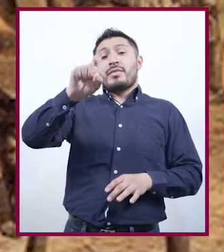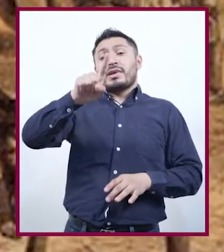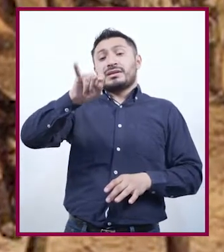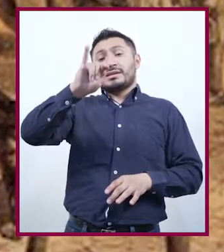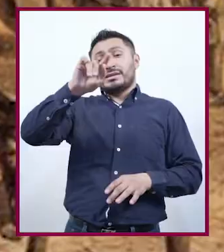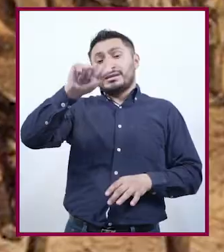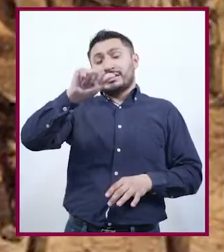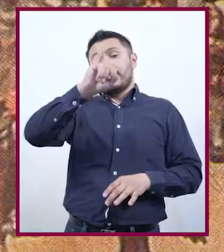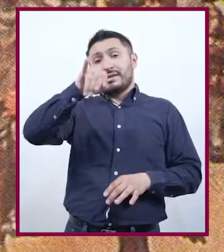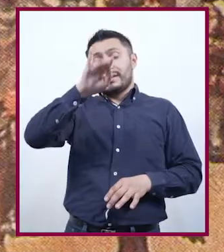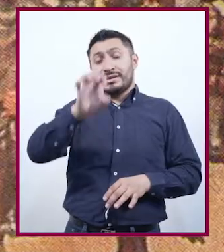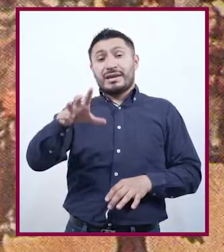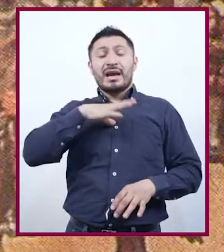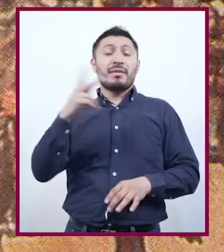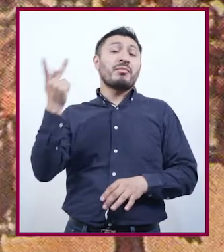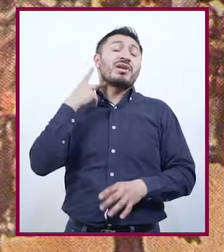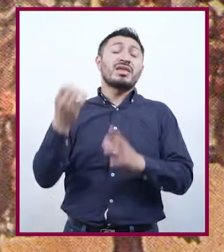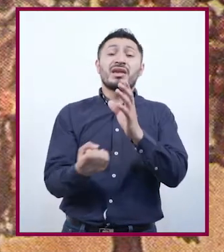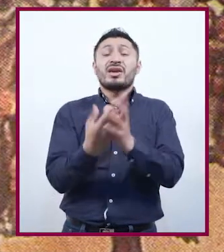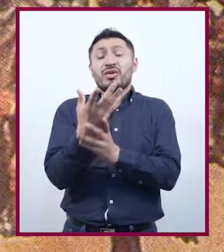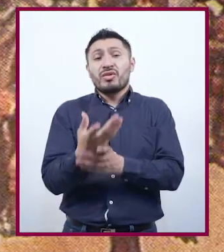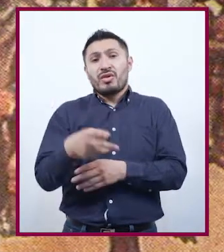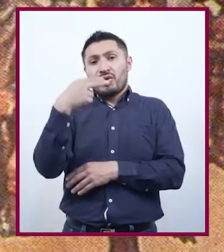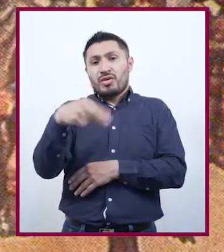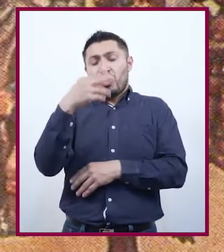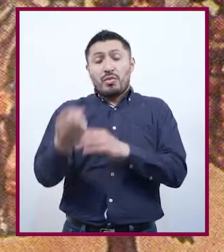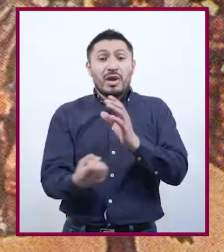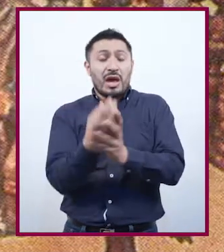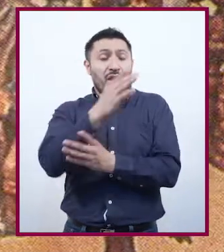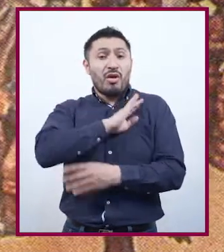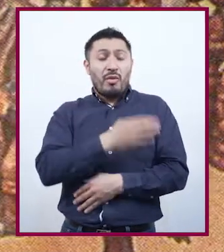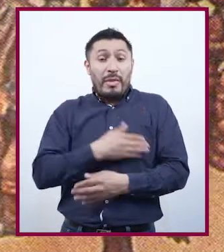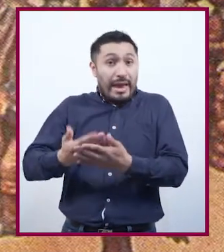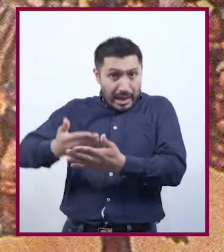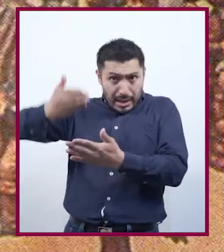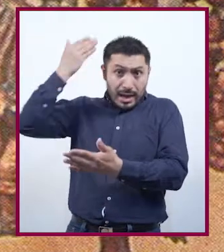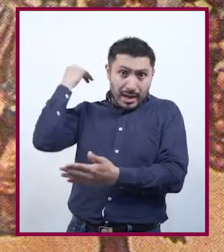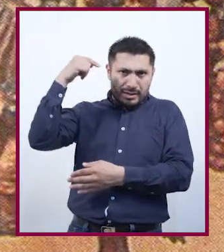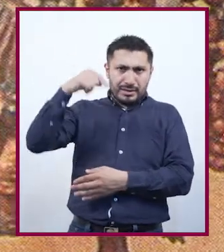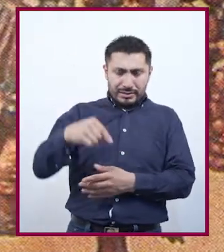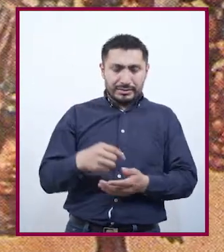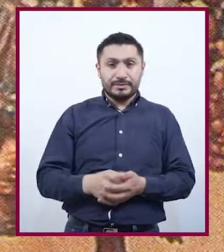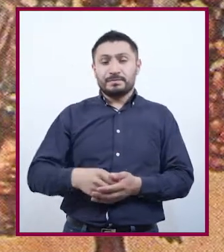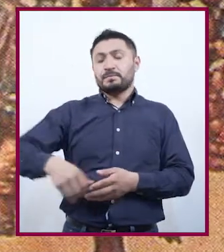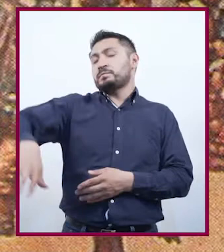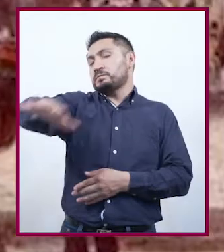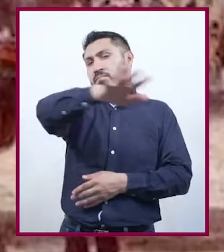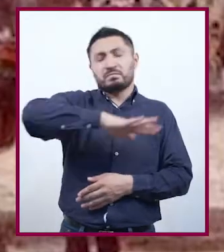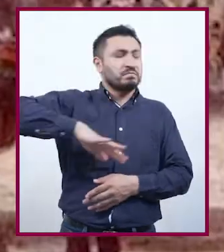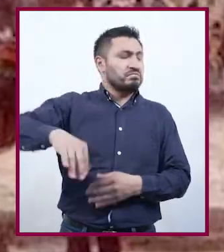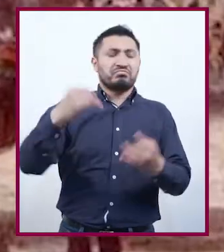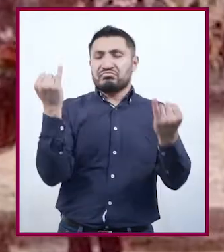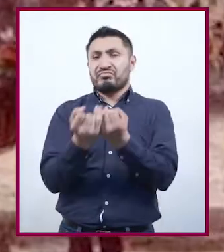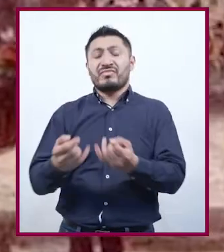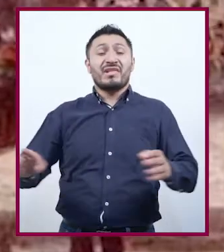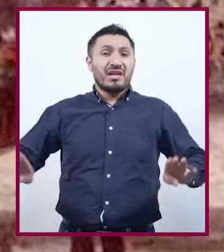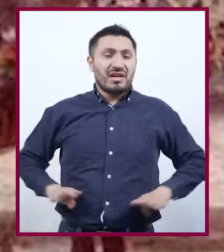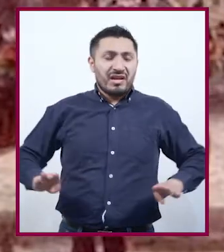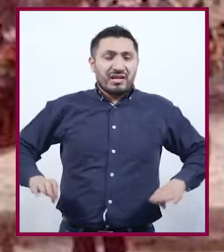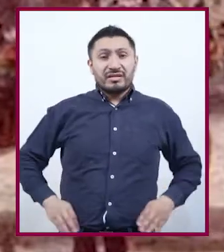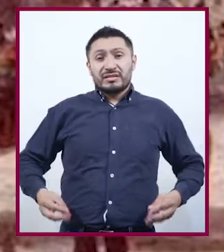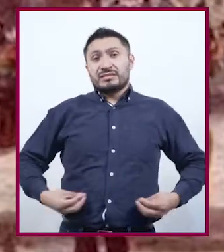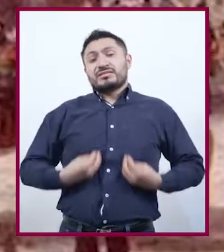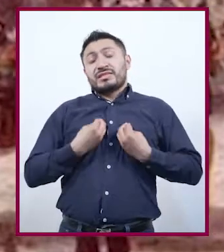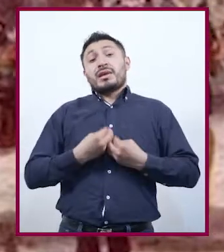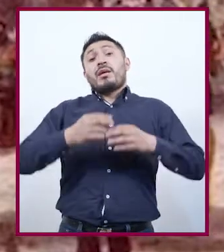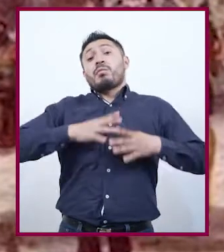sociedad nueva, organizada políticamente bajo el nombre de la Nueva España. Como en toda colonia, las condiciones de vida